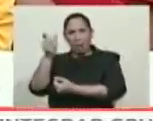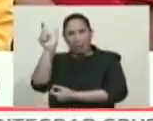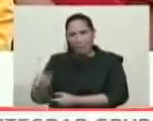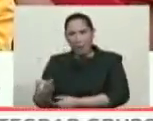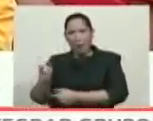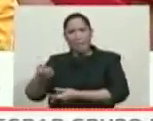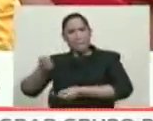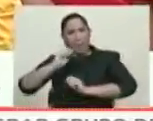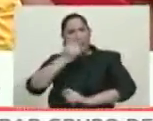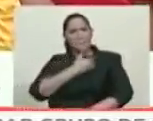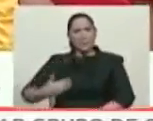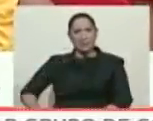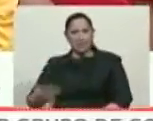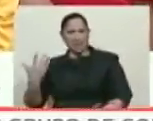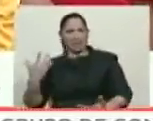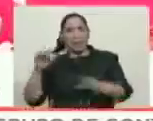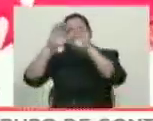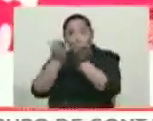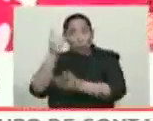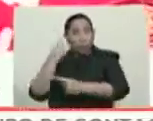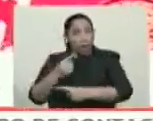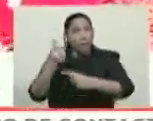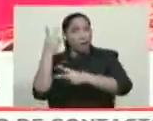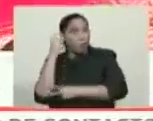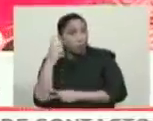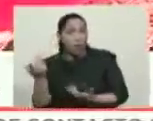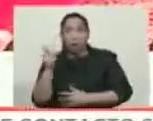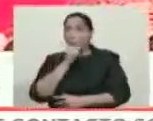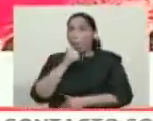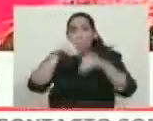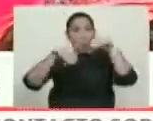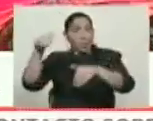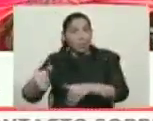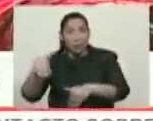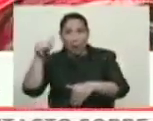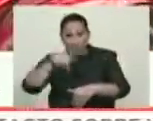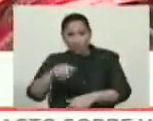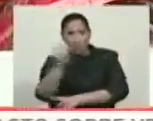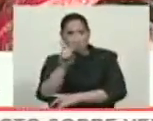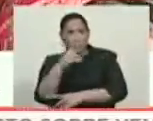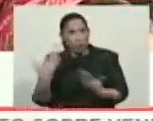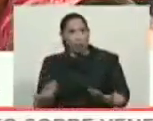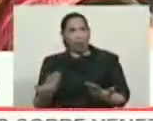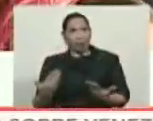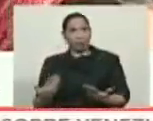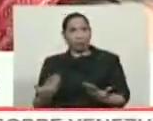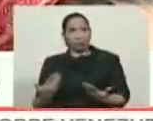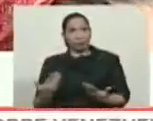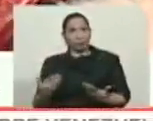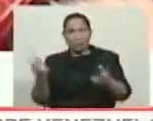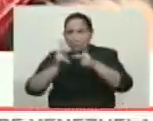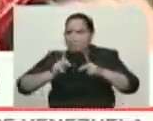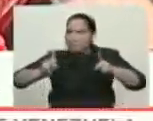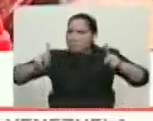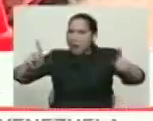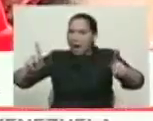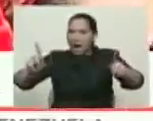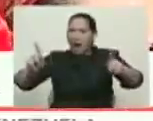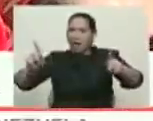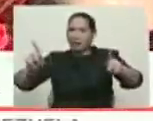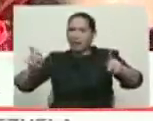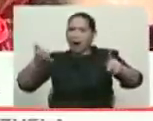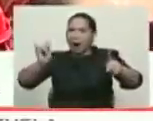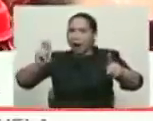El mundo debe escuchar. No hubo votación en Venezuela. Fue desde una plaza que